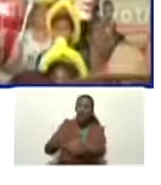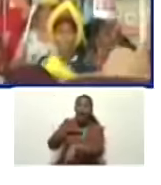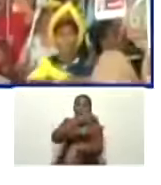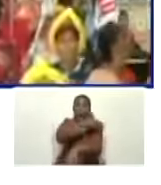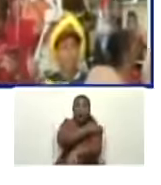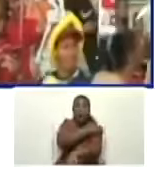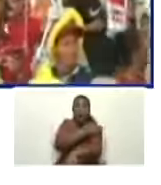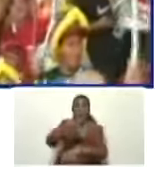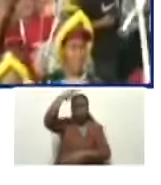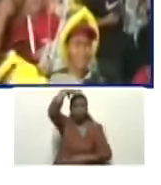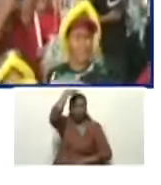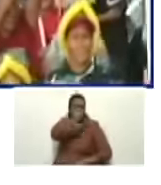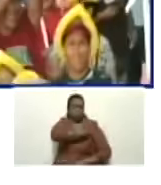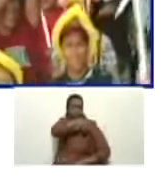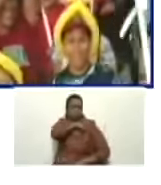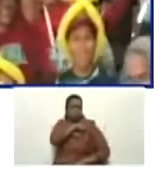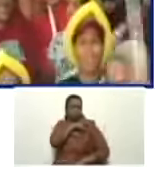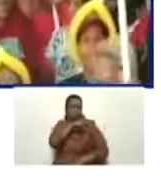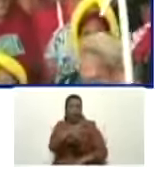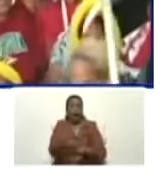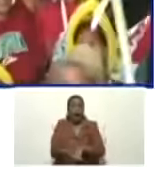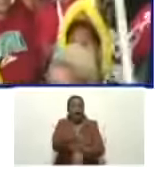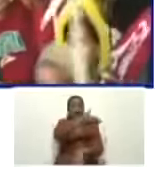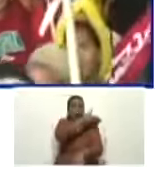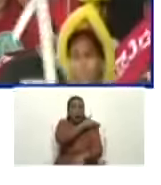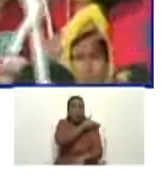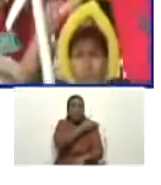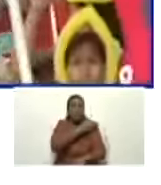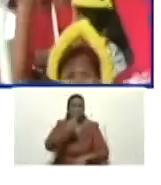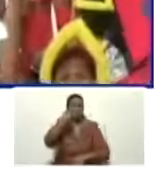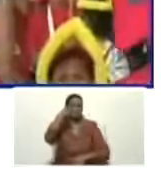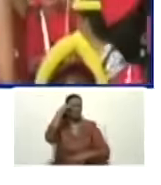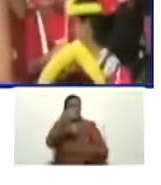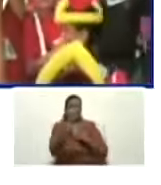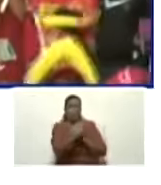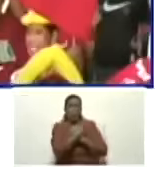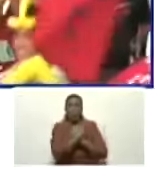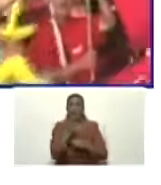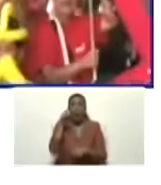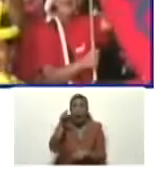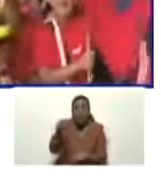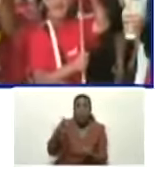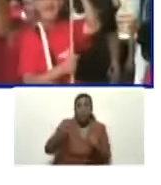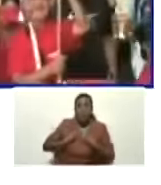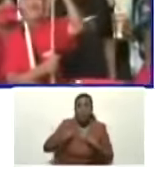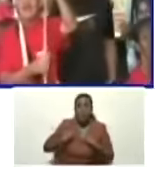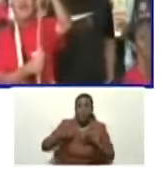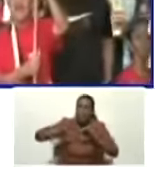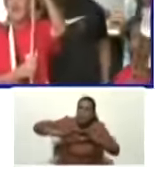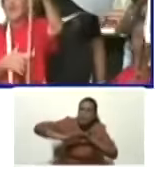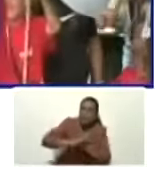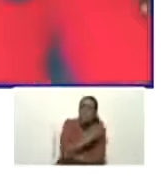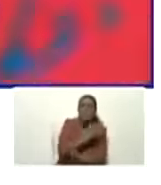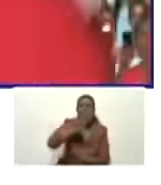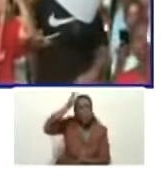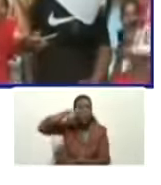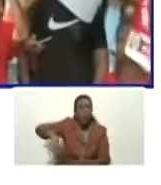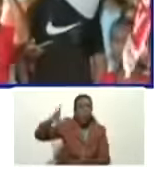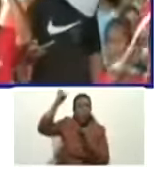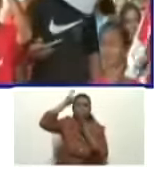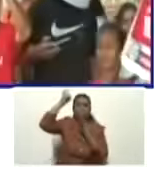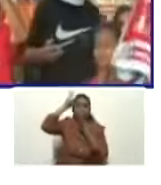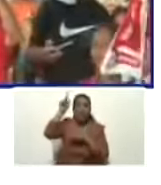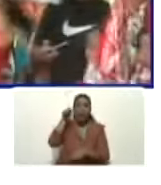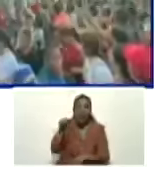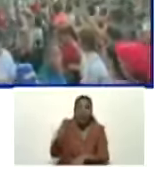llegara el colonialismo, antes que llegara el fascismo, para exterminar a los pueblos indígenas.